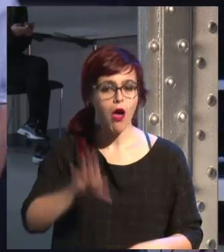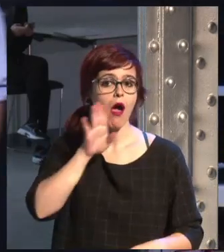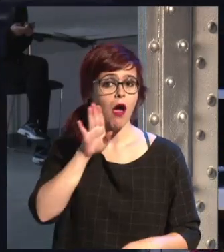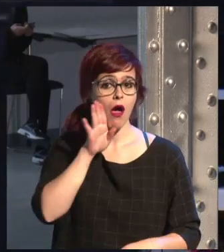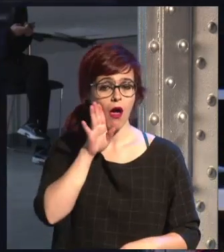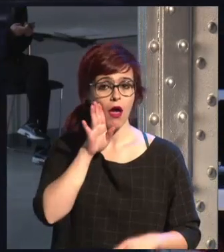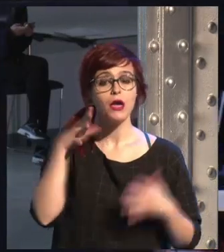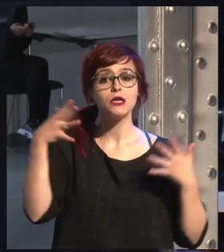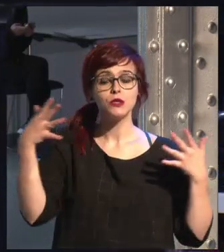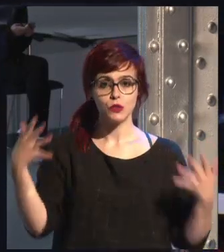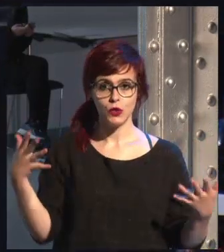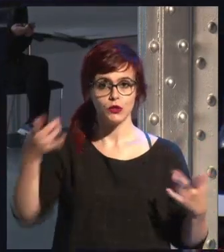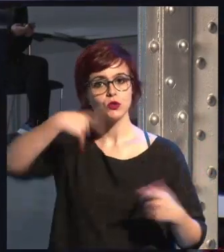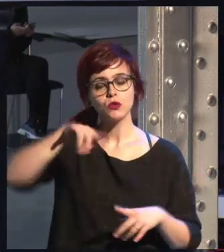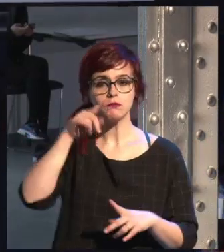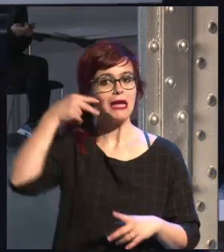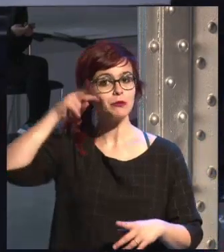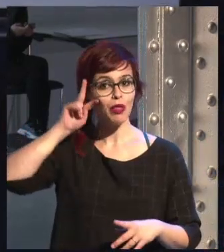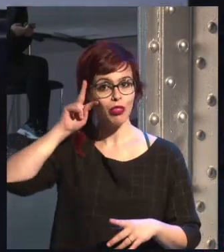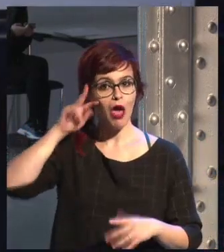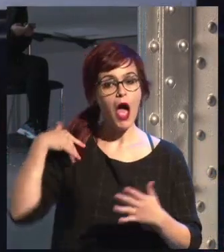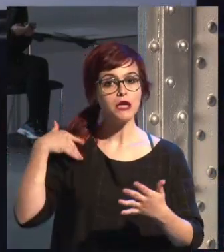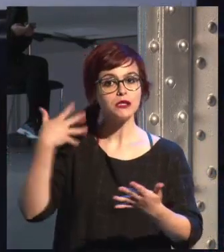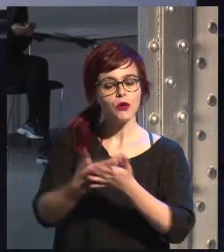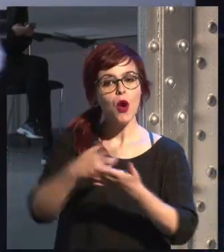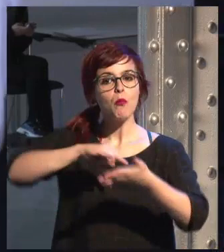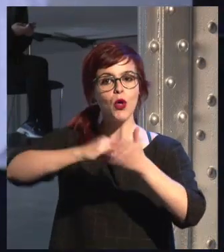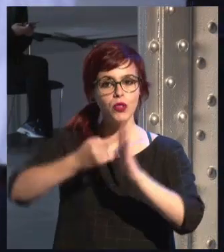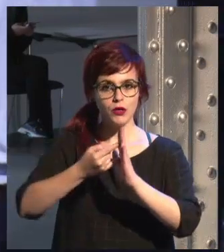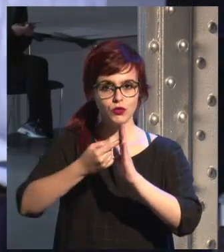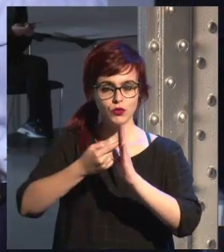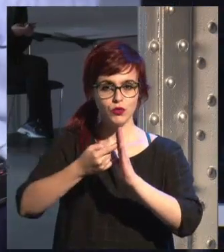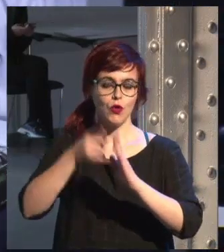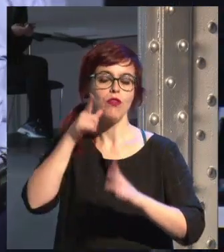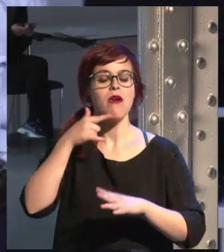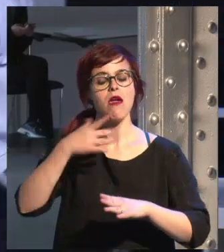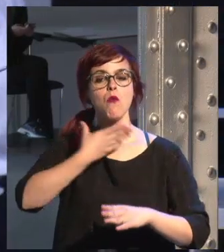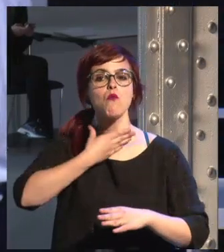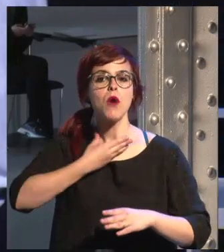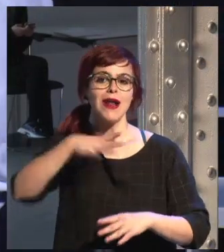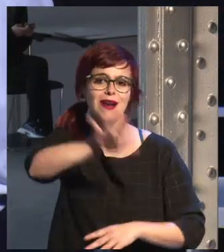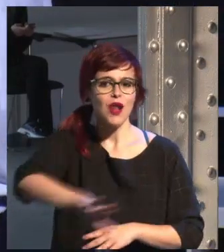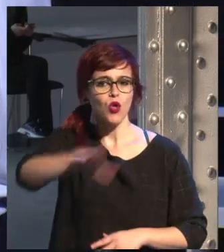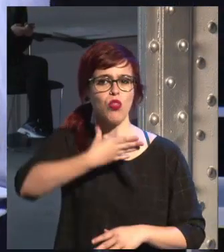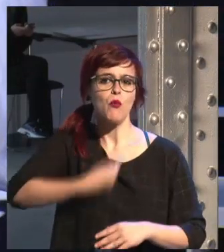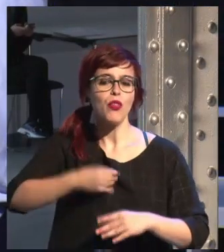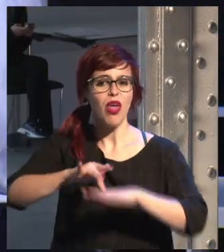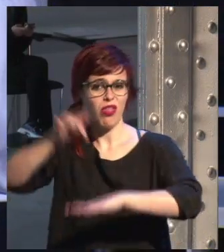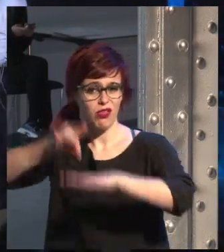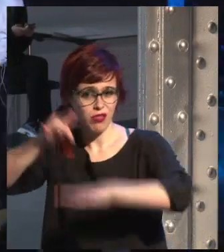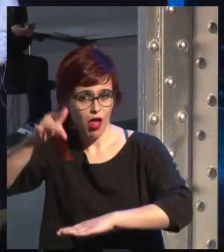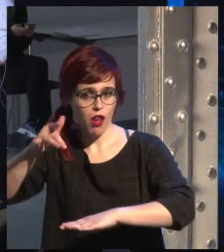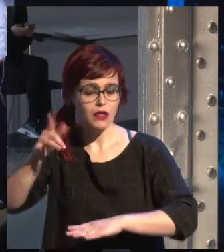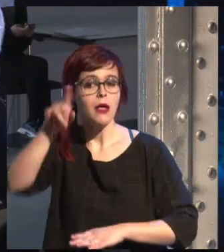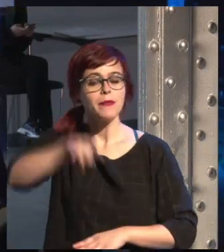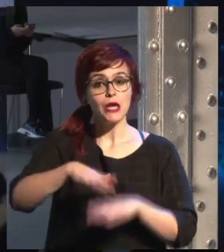Y, bueno, nuestra experiencia se ha basado sobre todo en el proyecto Región de Murcia Digital, producción de contenidos digitales, y además